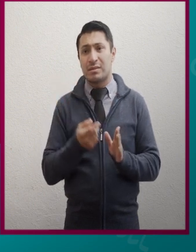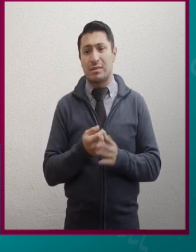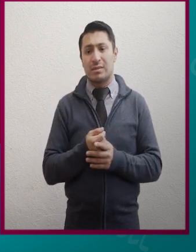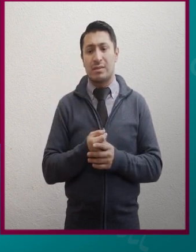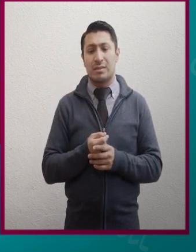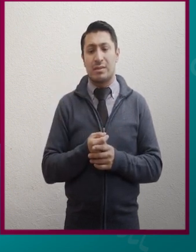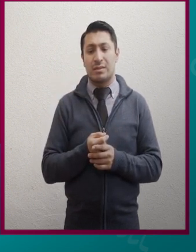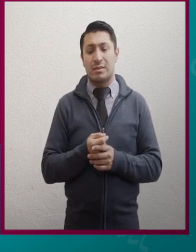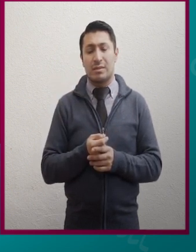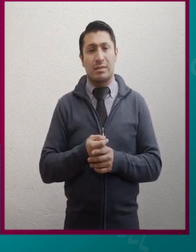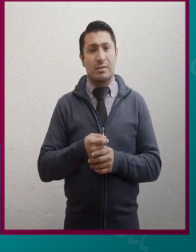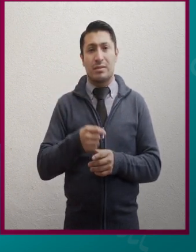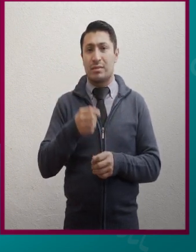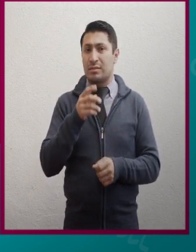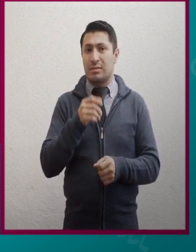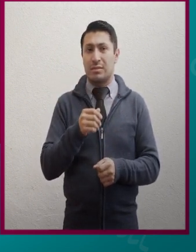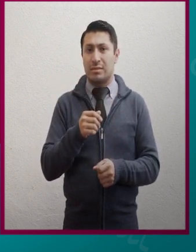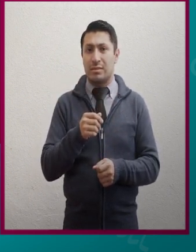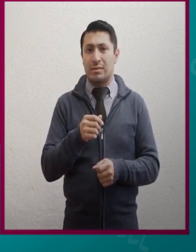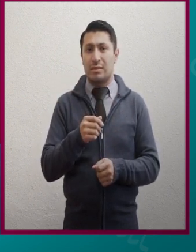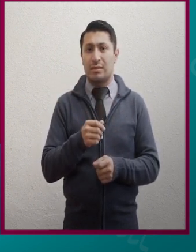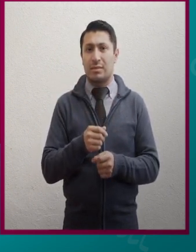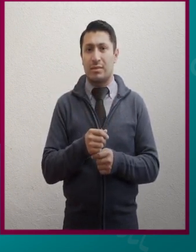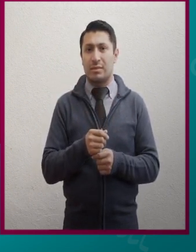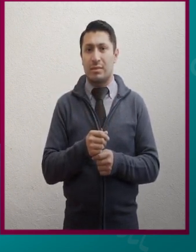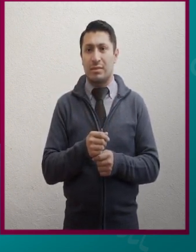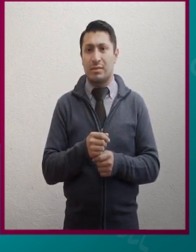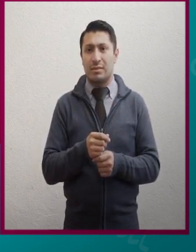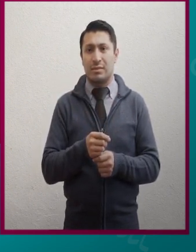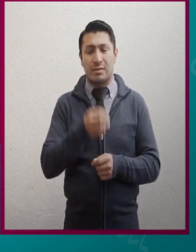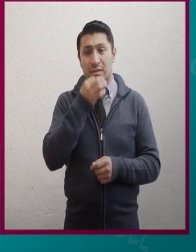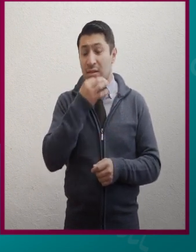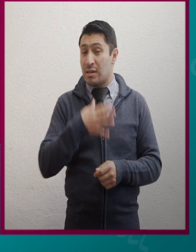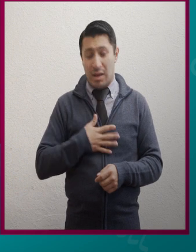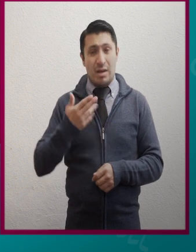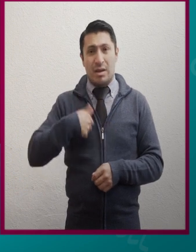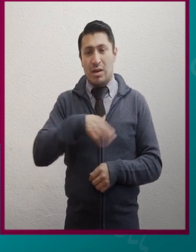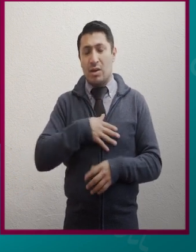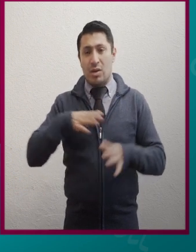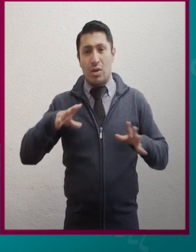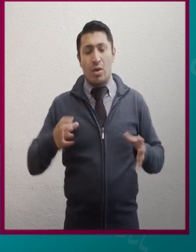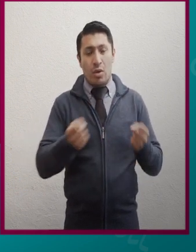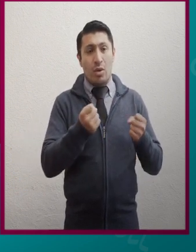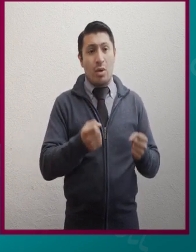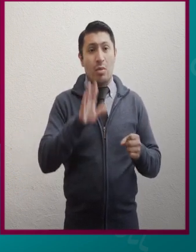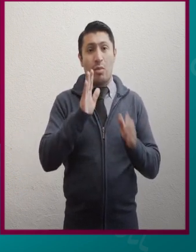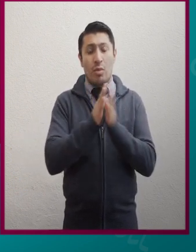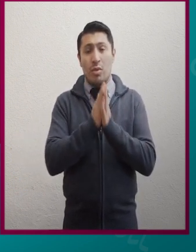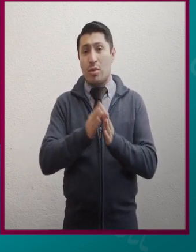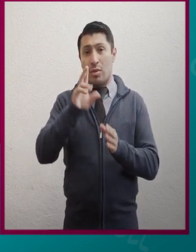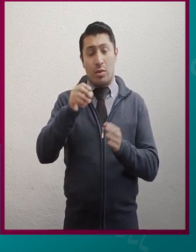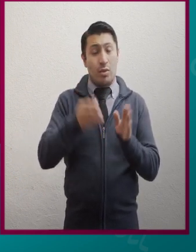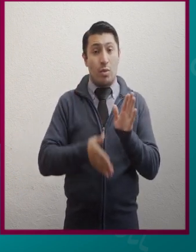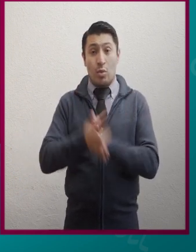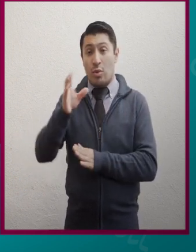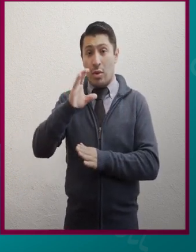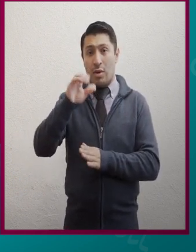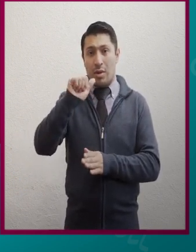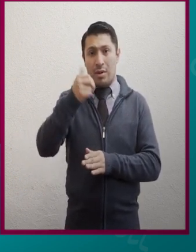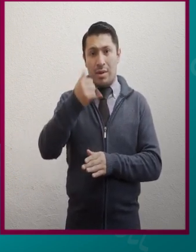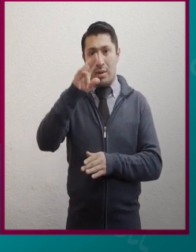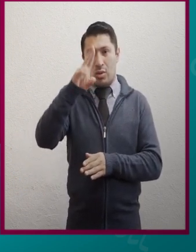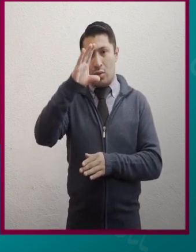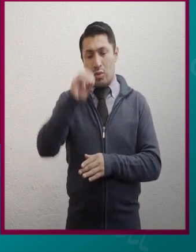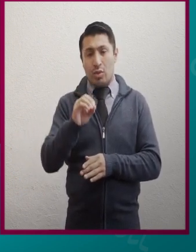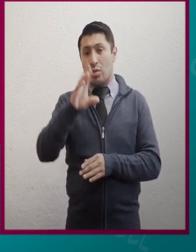recibido instrucciones que nos hacemos cargo nosotros de ellos. ¿Vosotros os lleváis el cayuco, por favor? Lo dejamos, mira, en Arguineguín no hay hueco para meter más